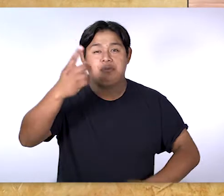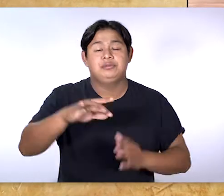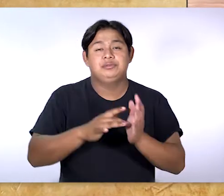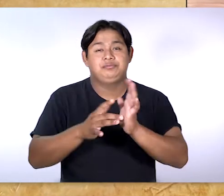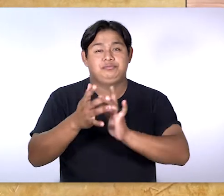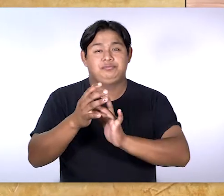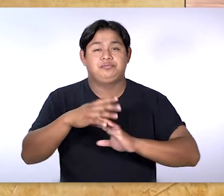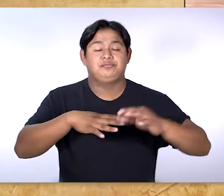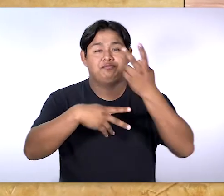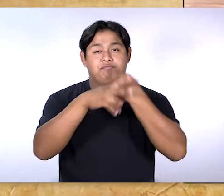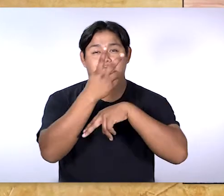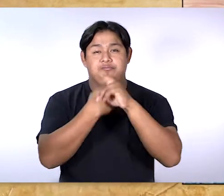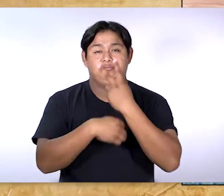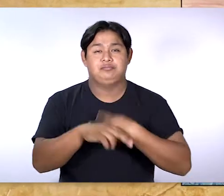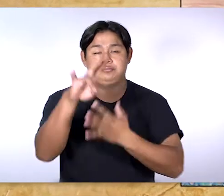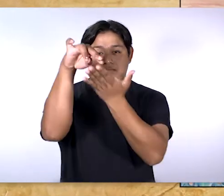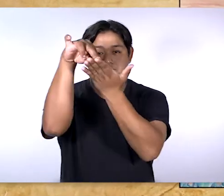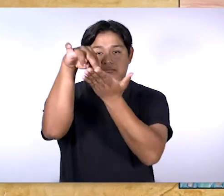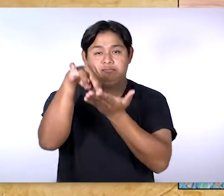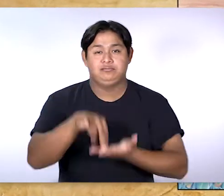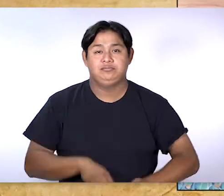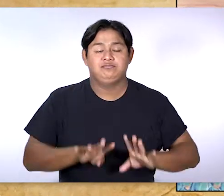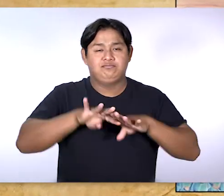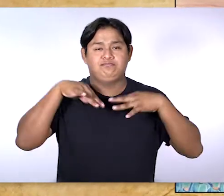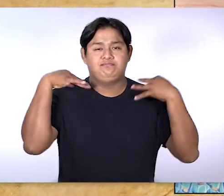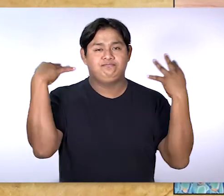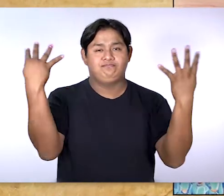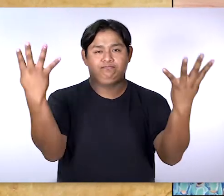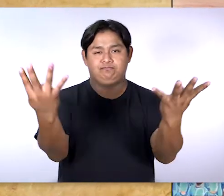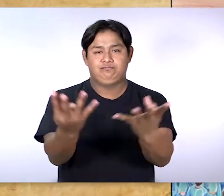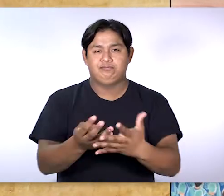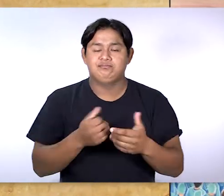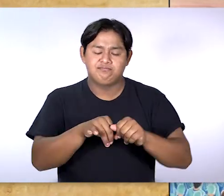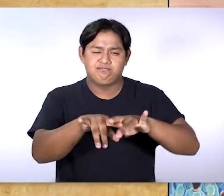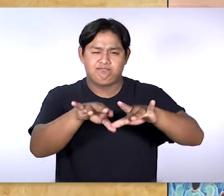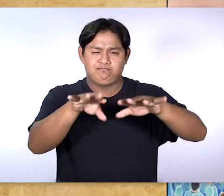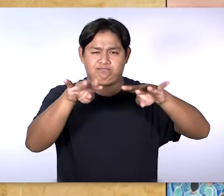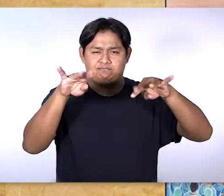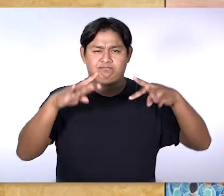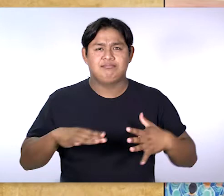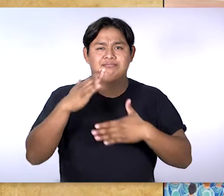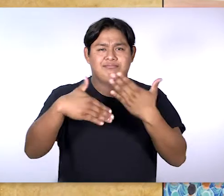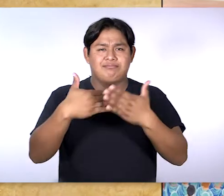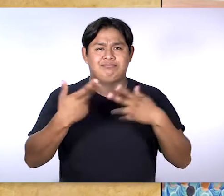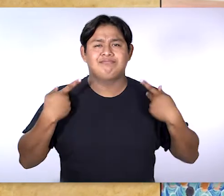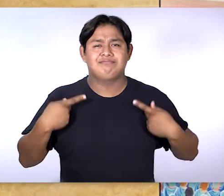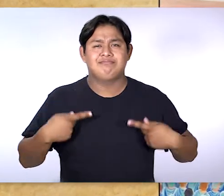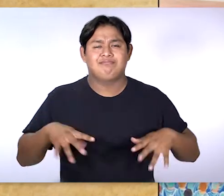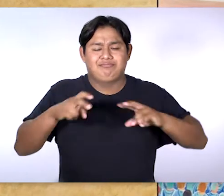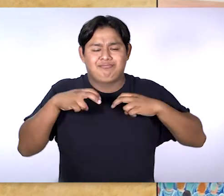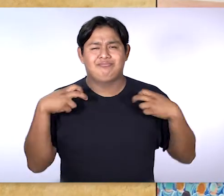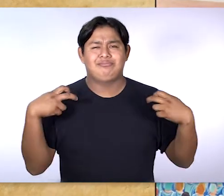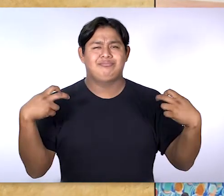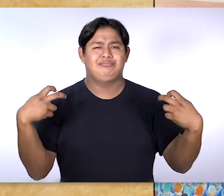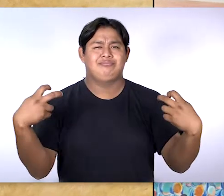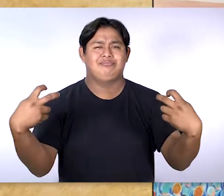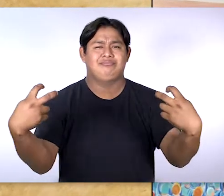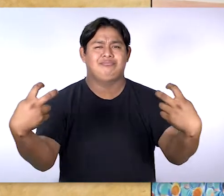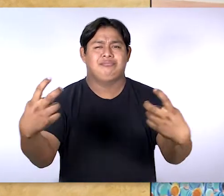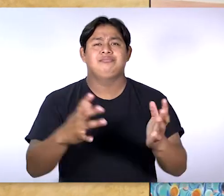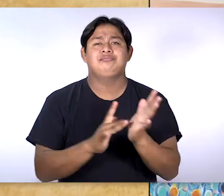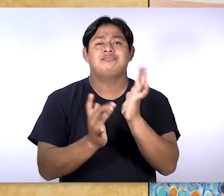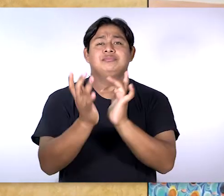cuando el Hijo del Hombre venga, rodeado de esplendor y de todos sus ángeles, se sentará en su